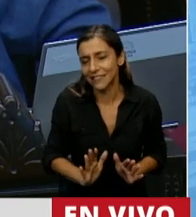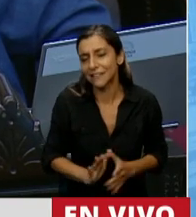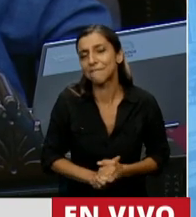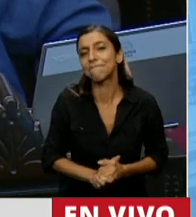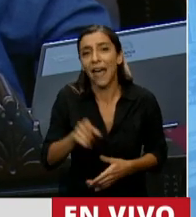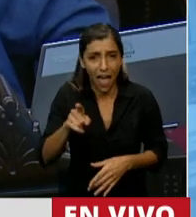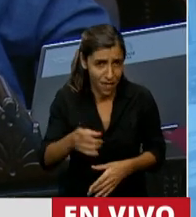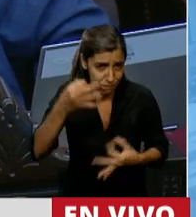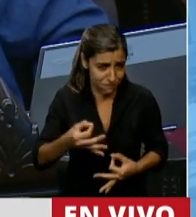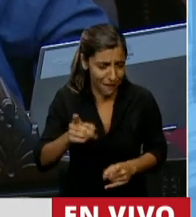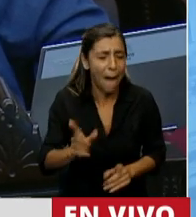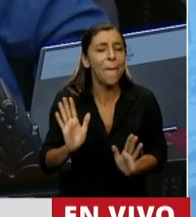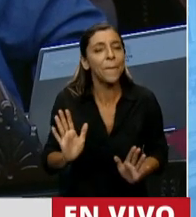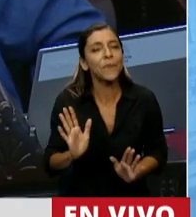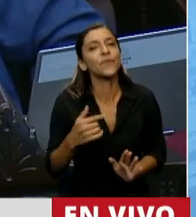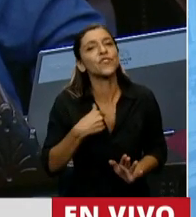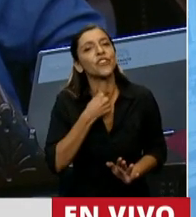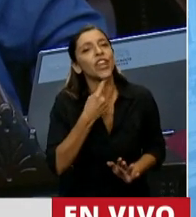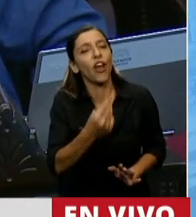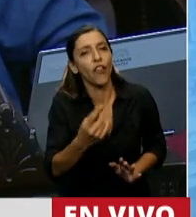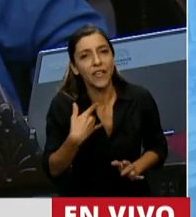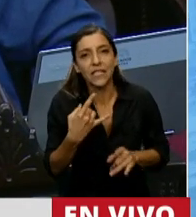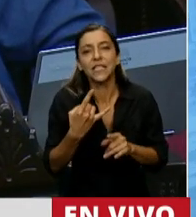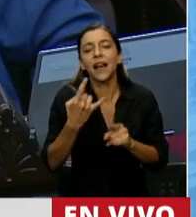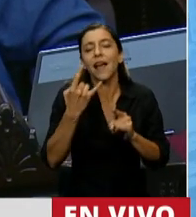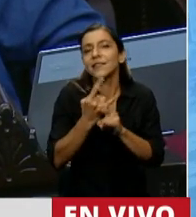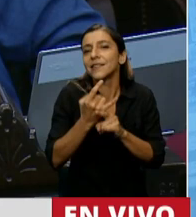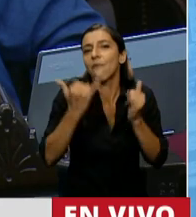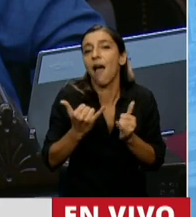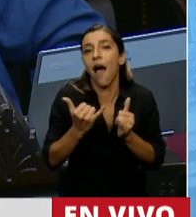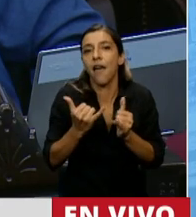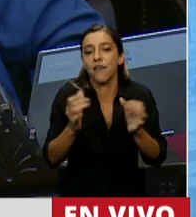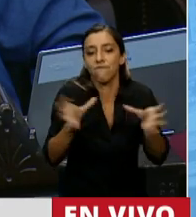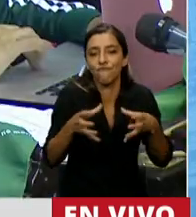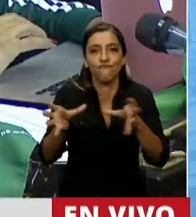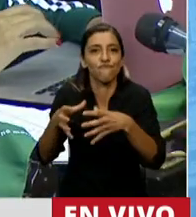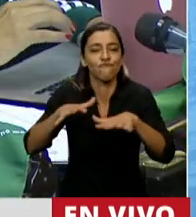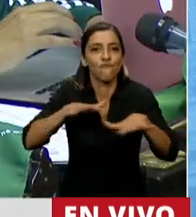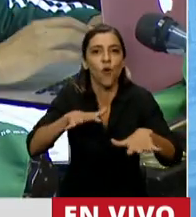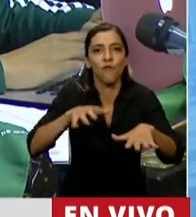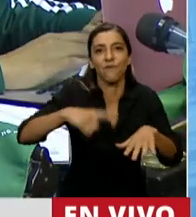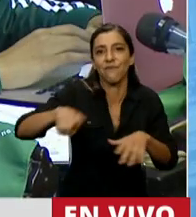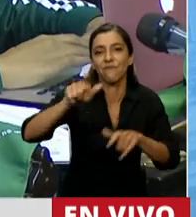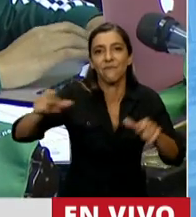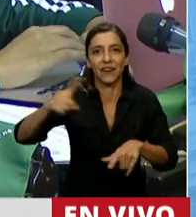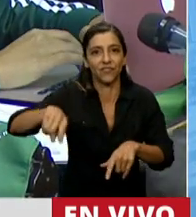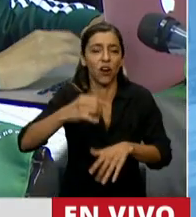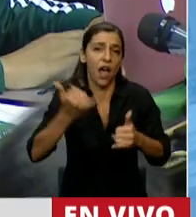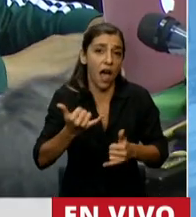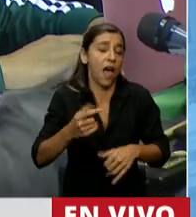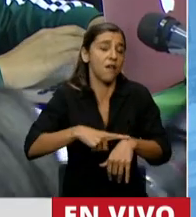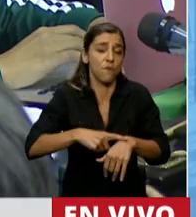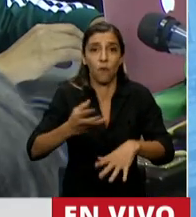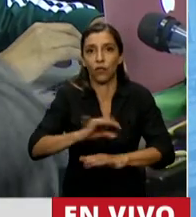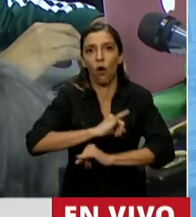que no exista un empuje colectivo porque lo hay, movimentista porque lo hay, la campaña porque